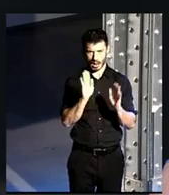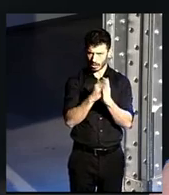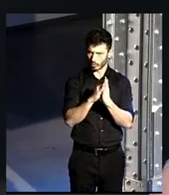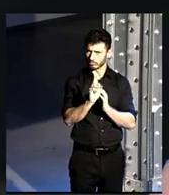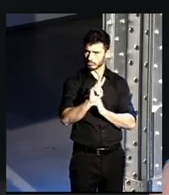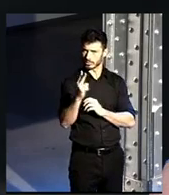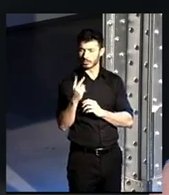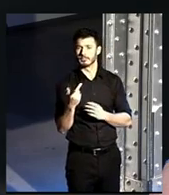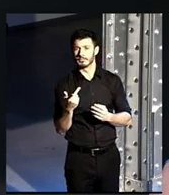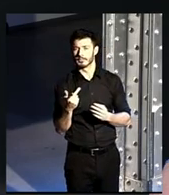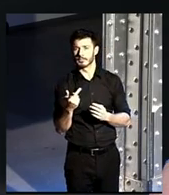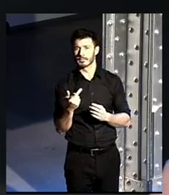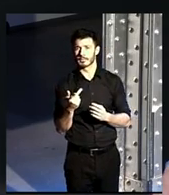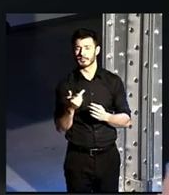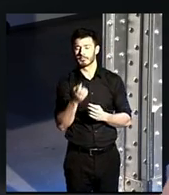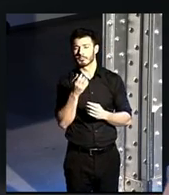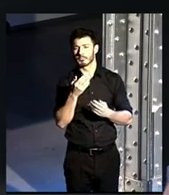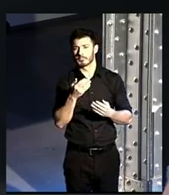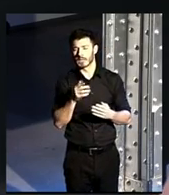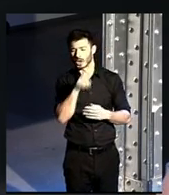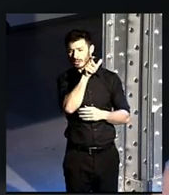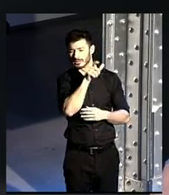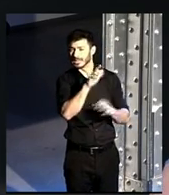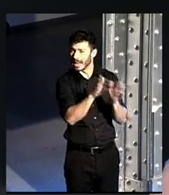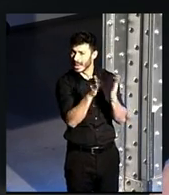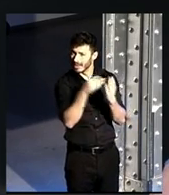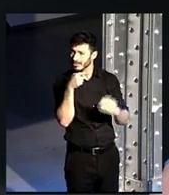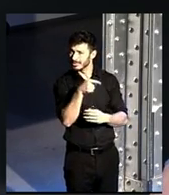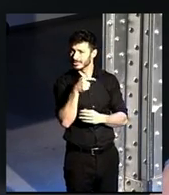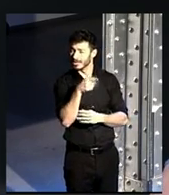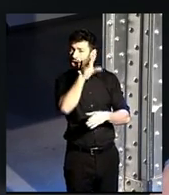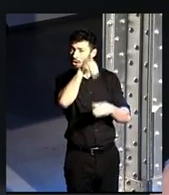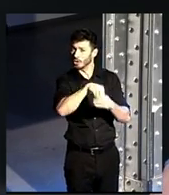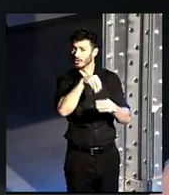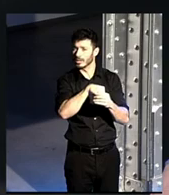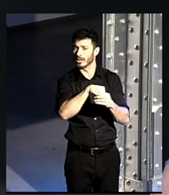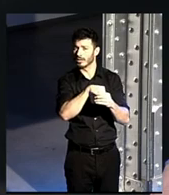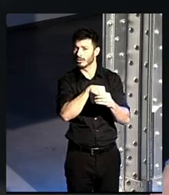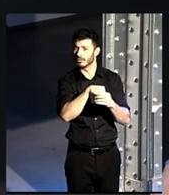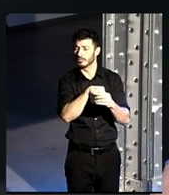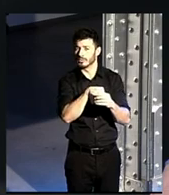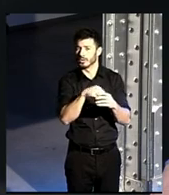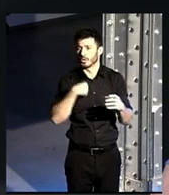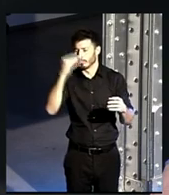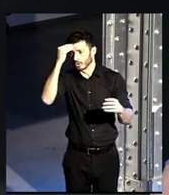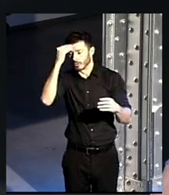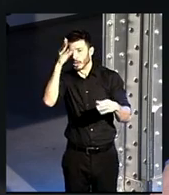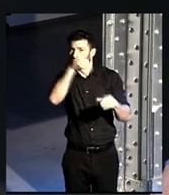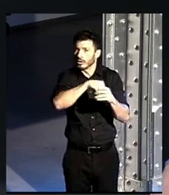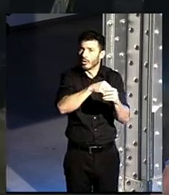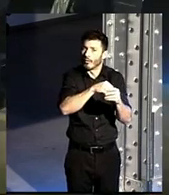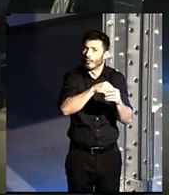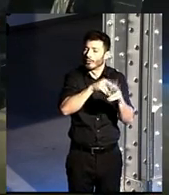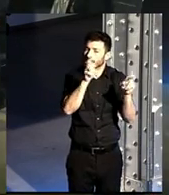de Robur. Pero estos son libros que tienen un contenido, considero, futurista,